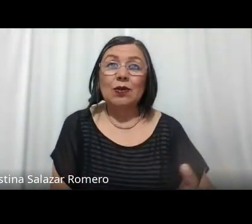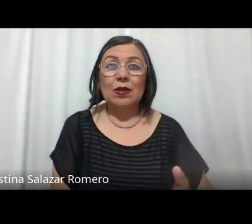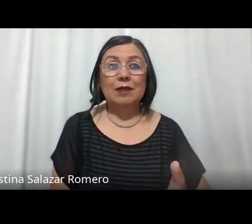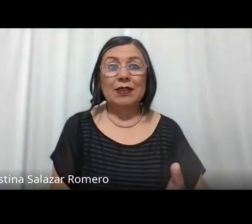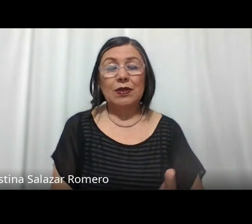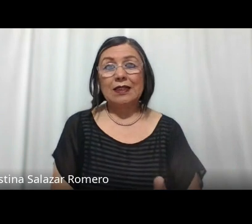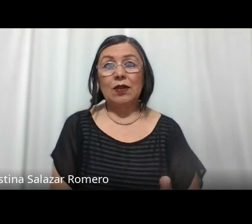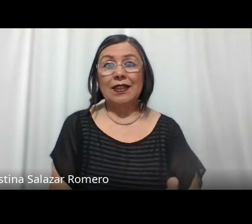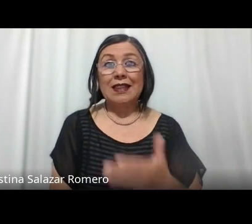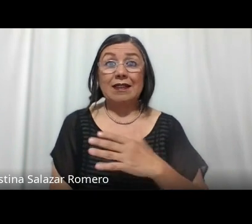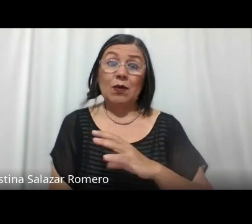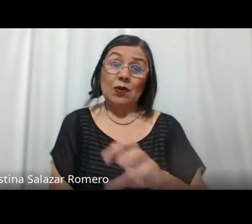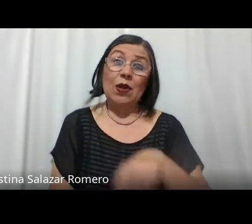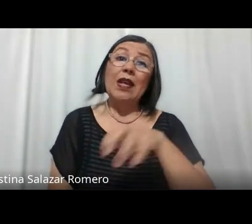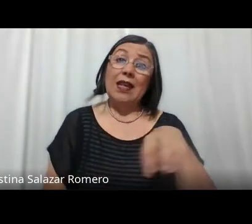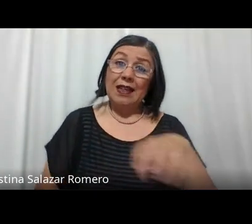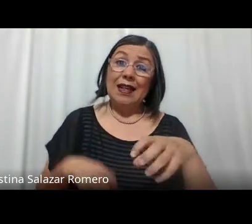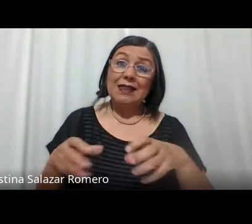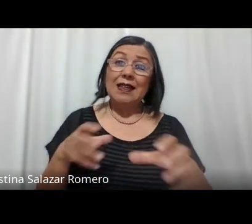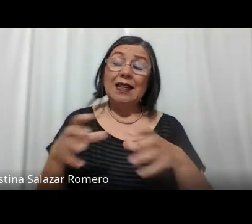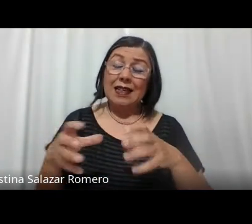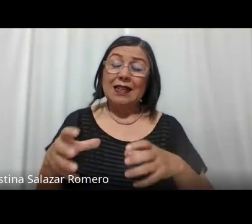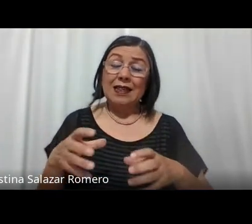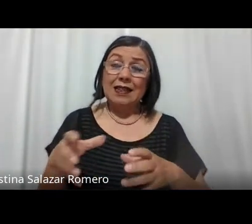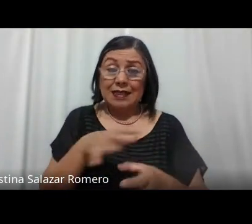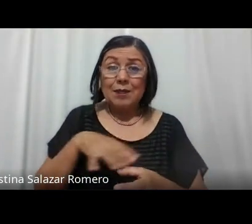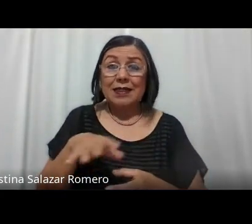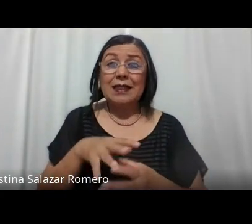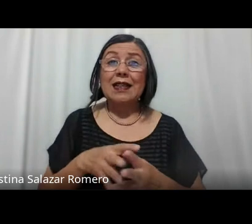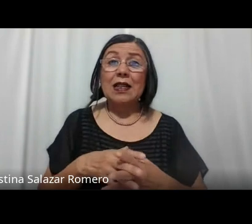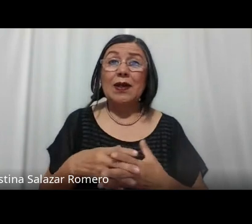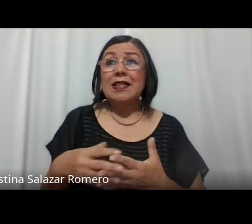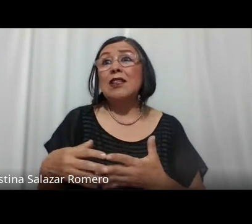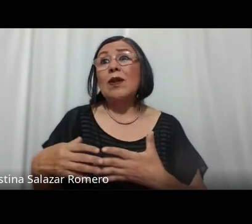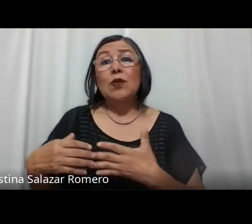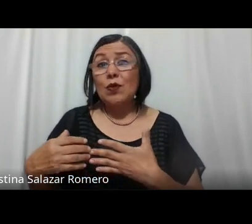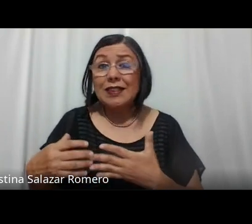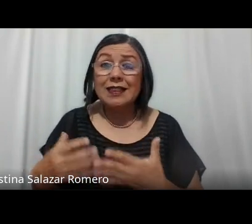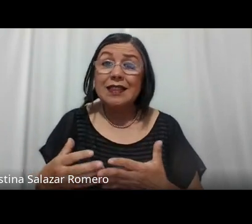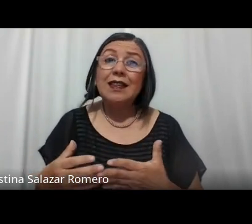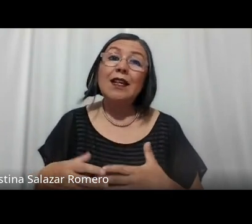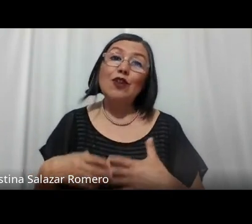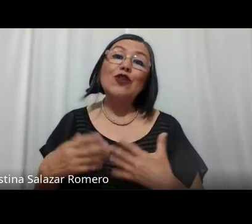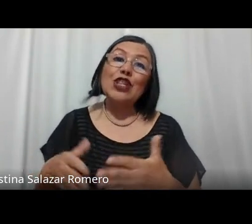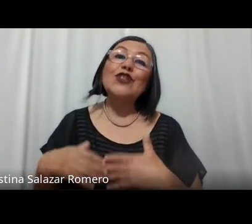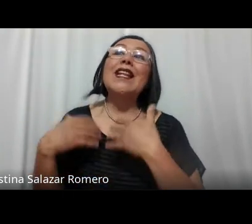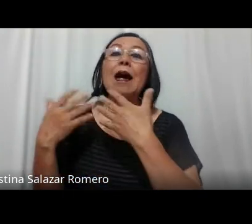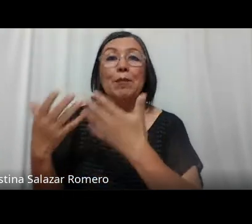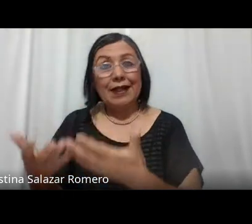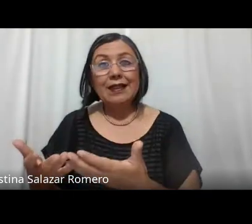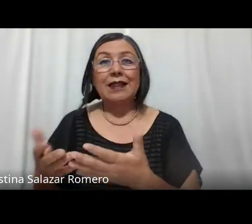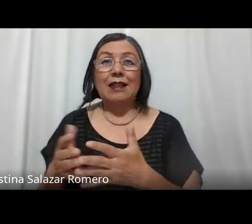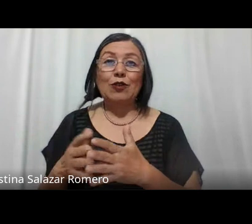adquiriendo las personas sordas. Cuando en casa está presente la lengua de señas, cuando no es así, los niños